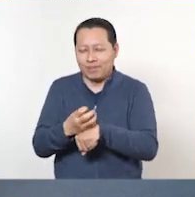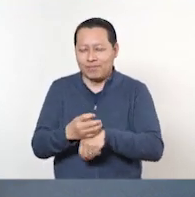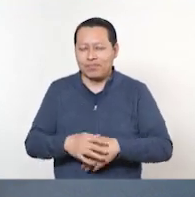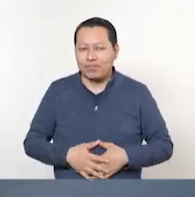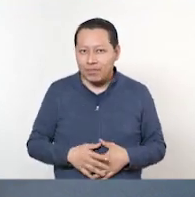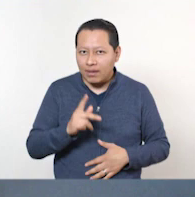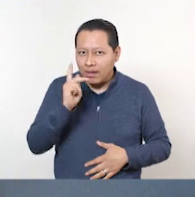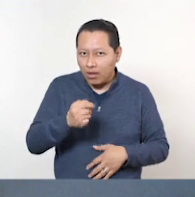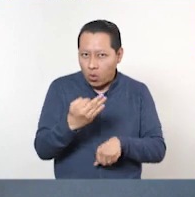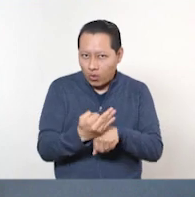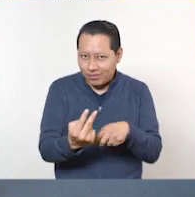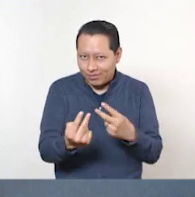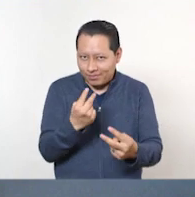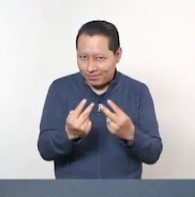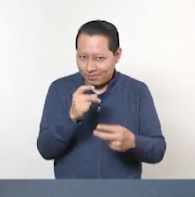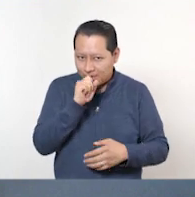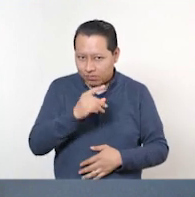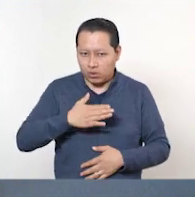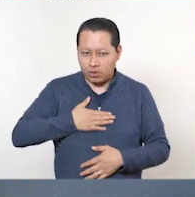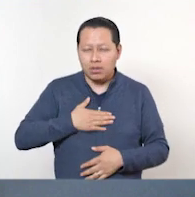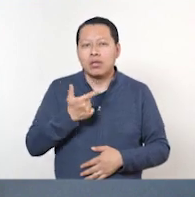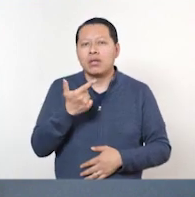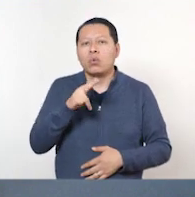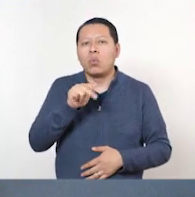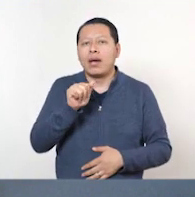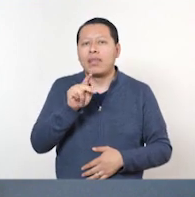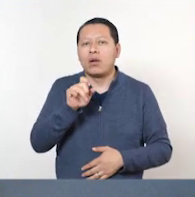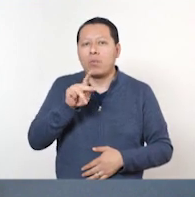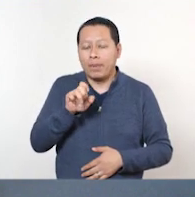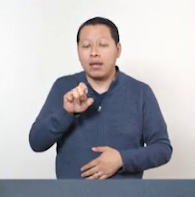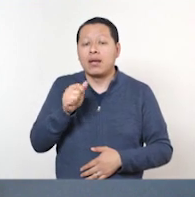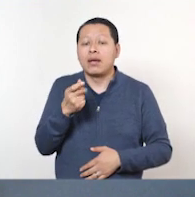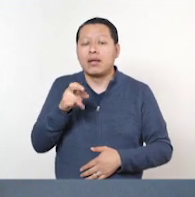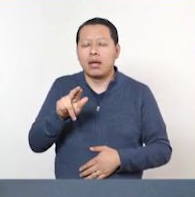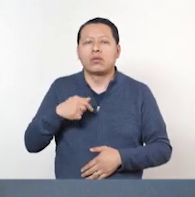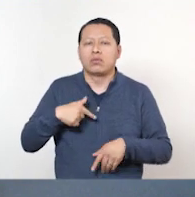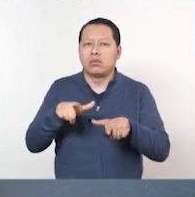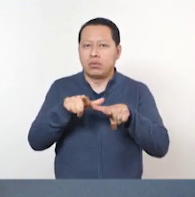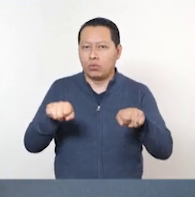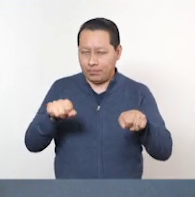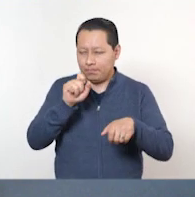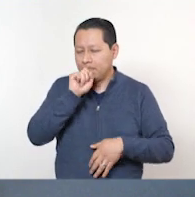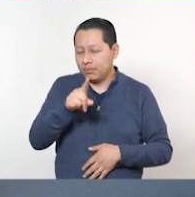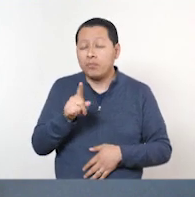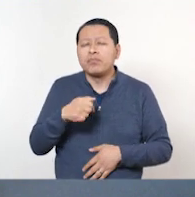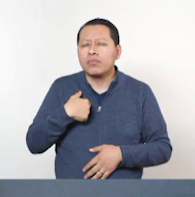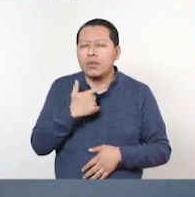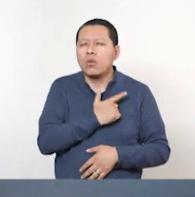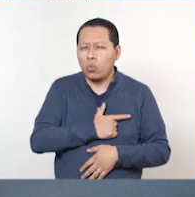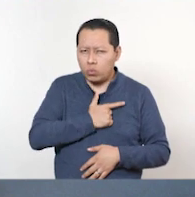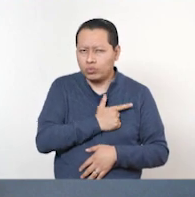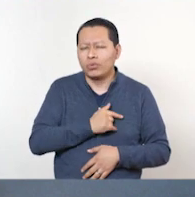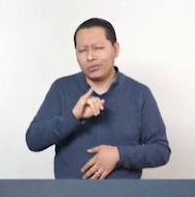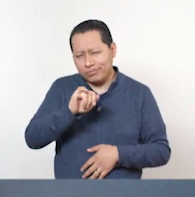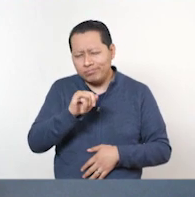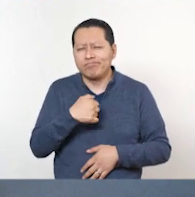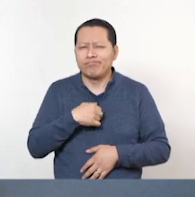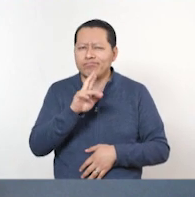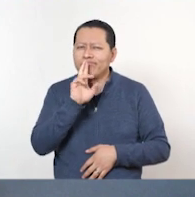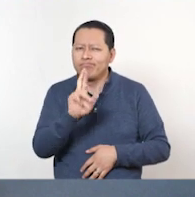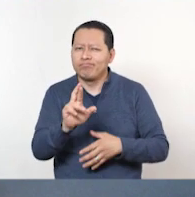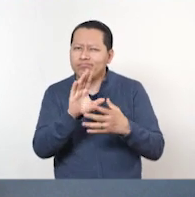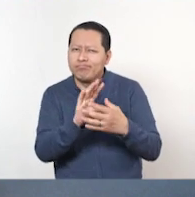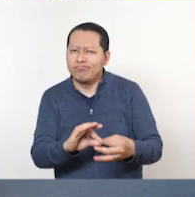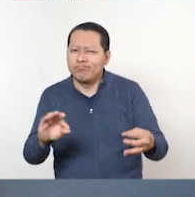de educación primaria que nos están viendo. Yo soy Guadalupe Águila Moreno y soy lingüista. Con mucho gusto voy a contestar